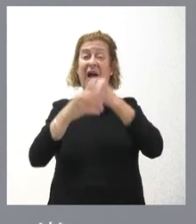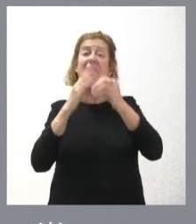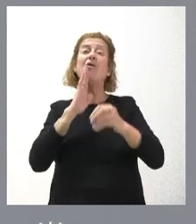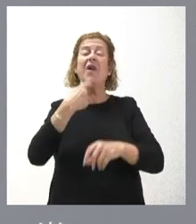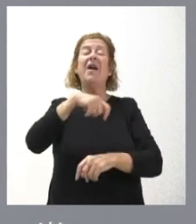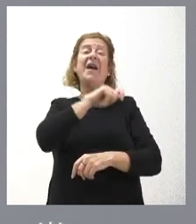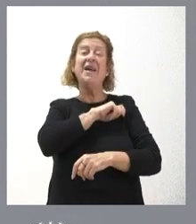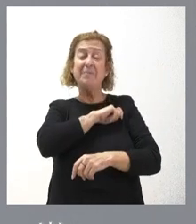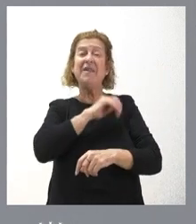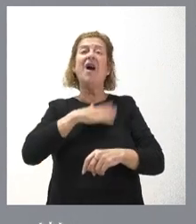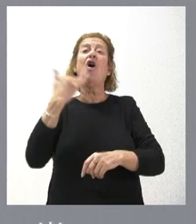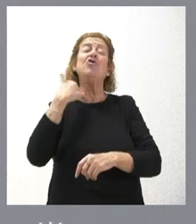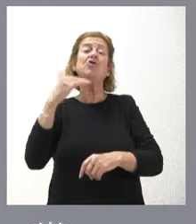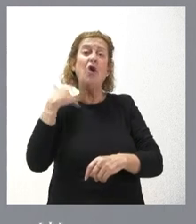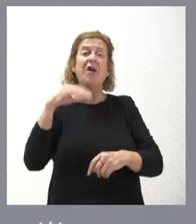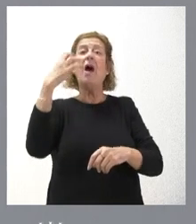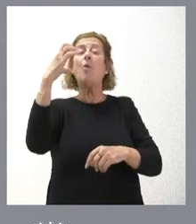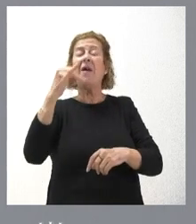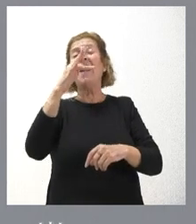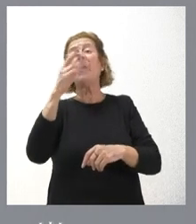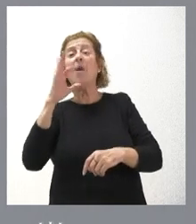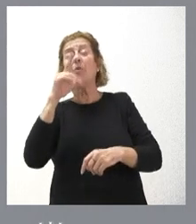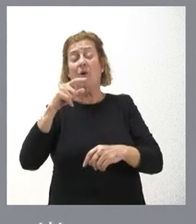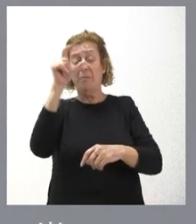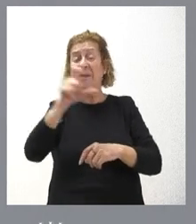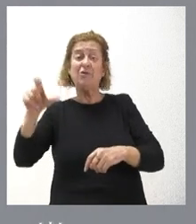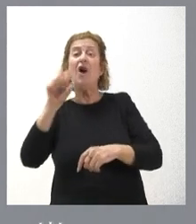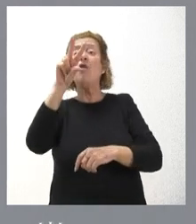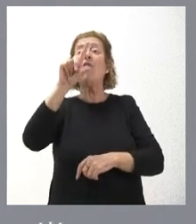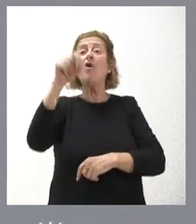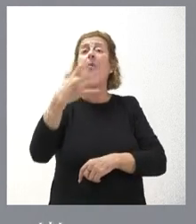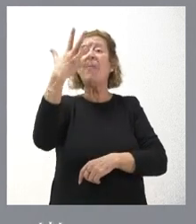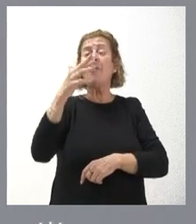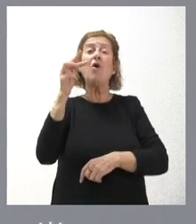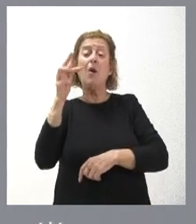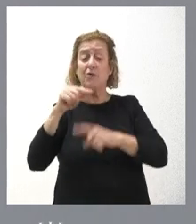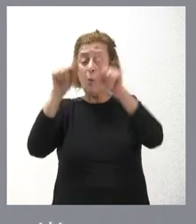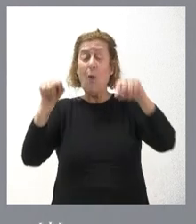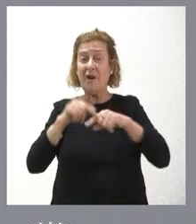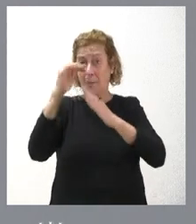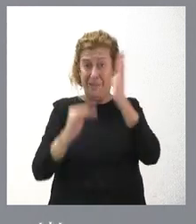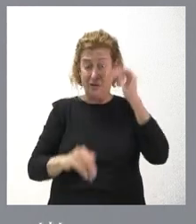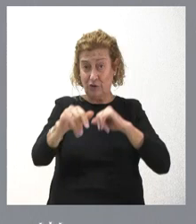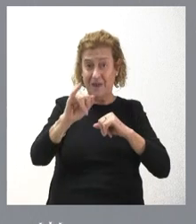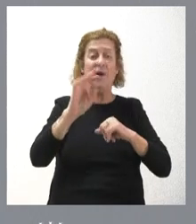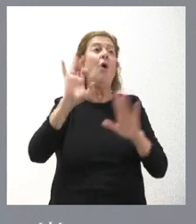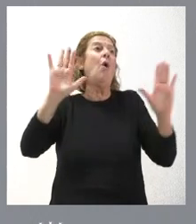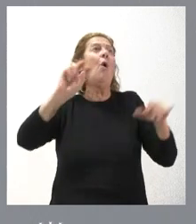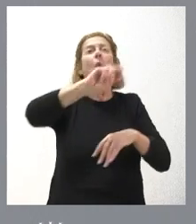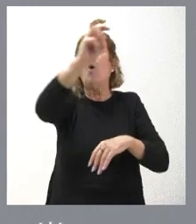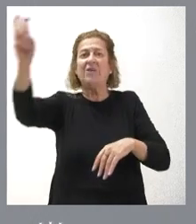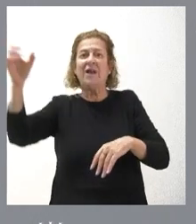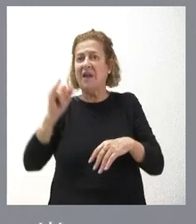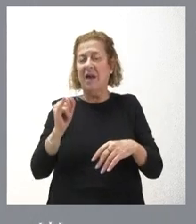Soria cuenca yuela al tener menos de 12,5 habitantes por kilómetro cuadrado Pero hay otras zonas No predeterminadas no por cuestión